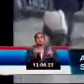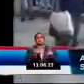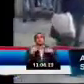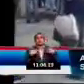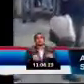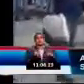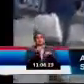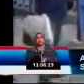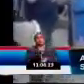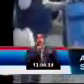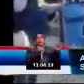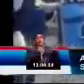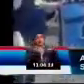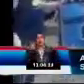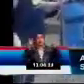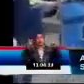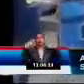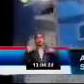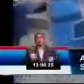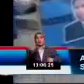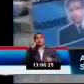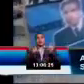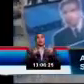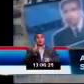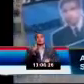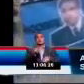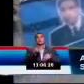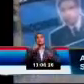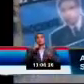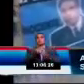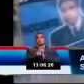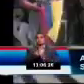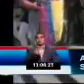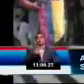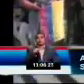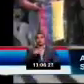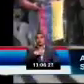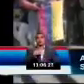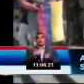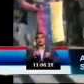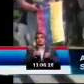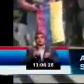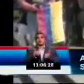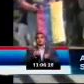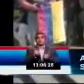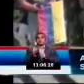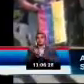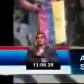fueron 188 casos de personas procesadas injustamente